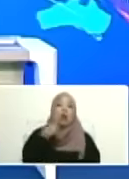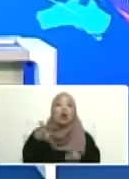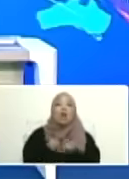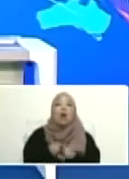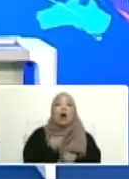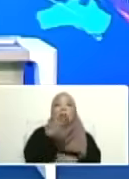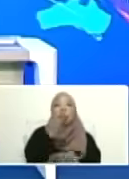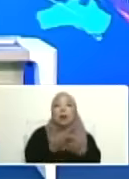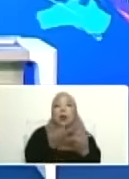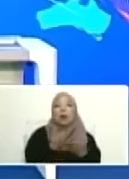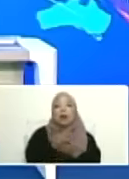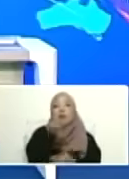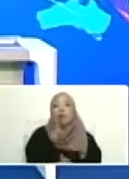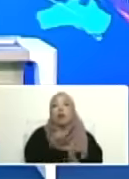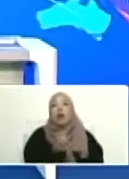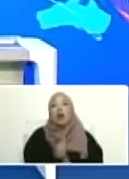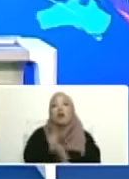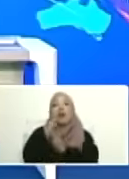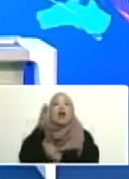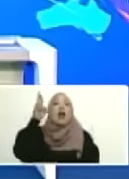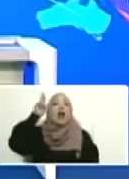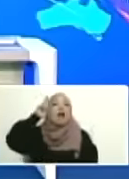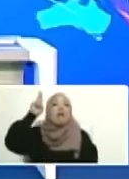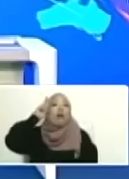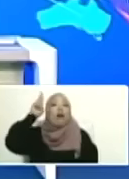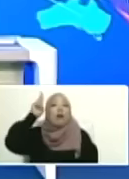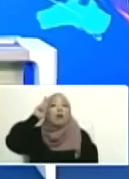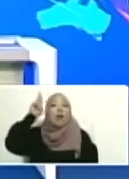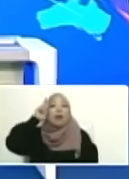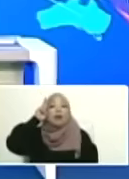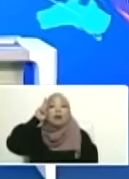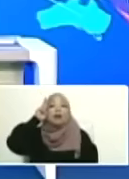Urdaneta. Regresan a sus tierras, a Apure,